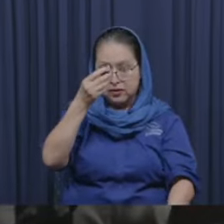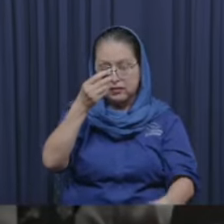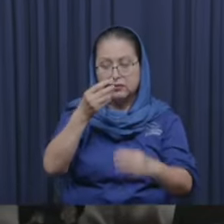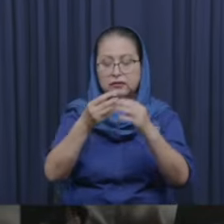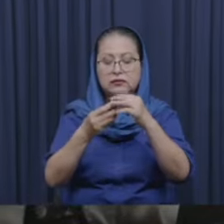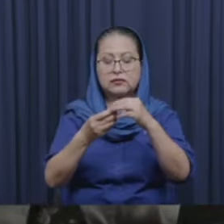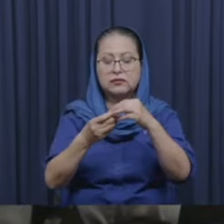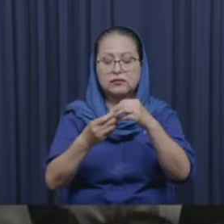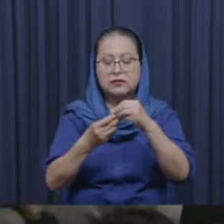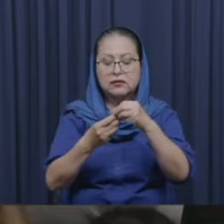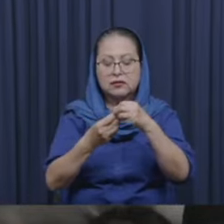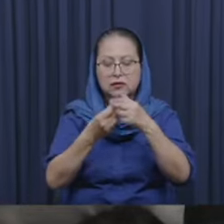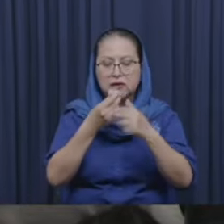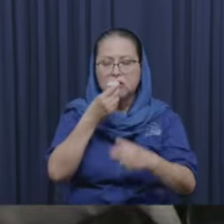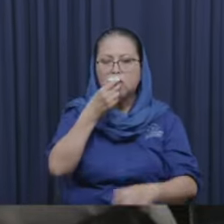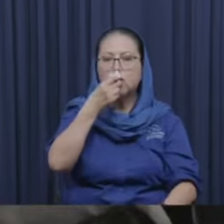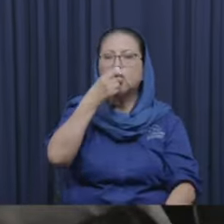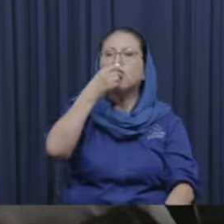de